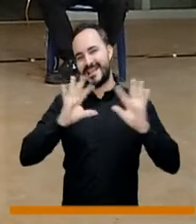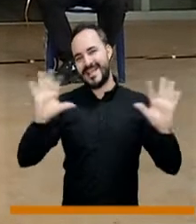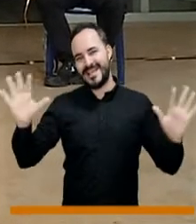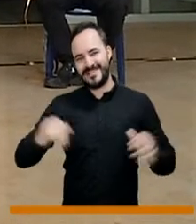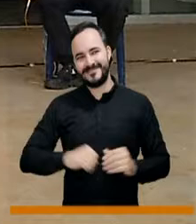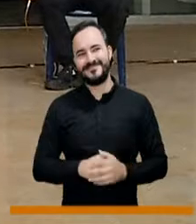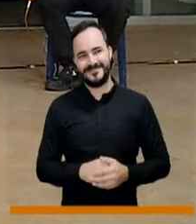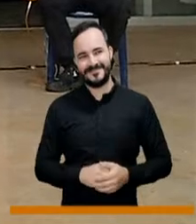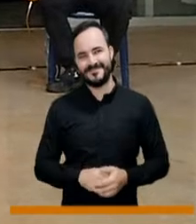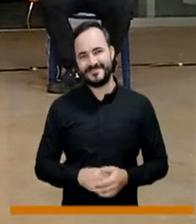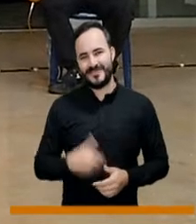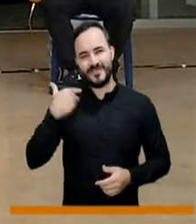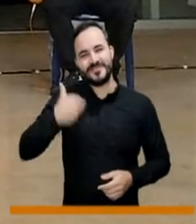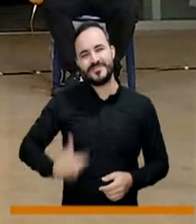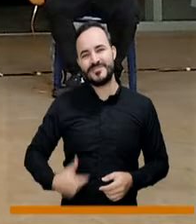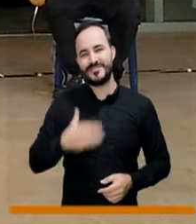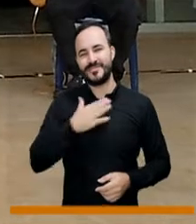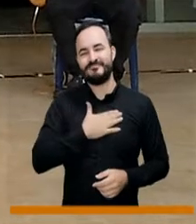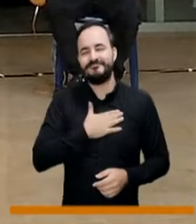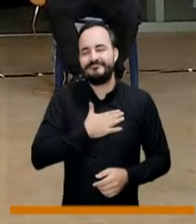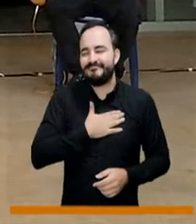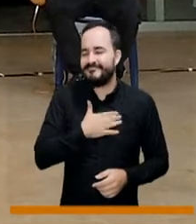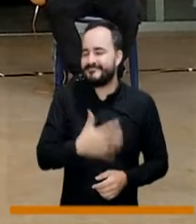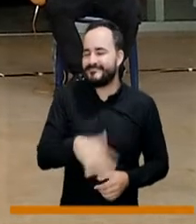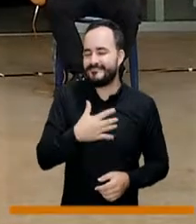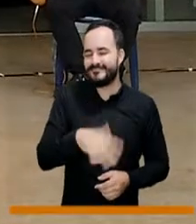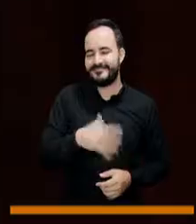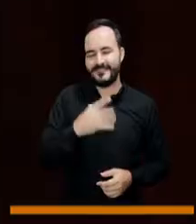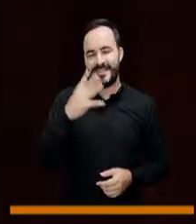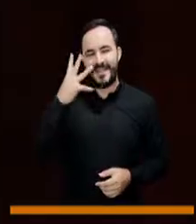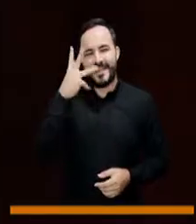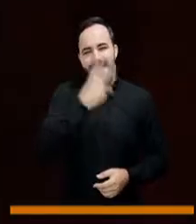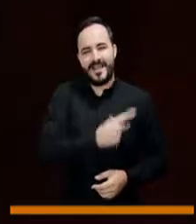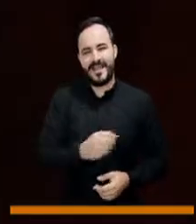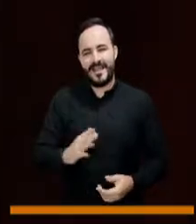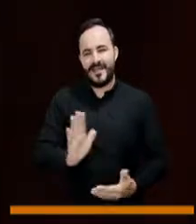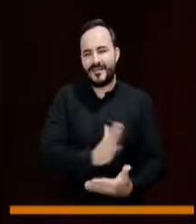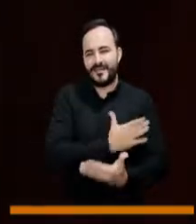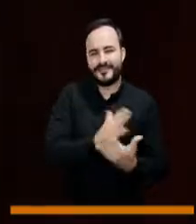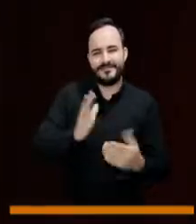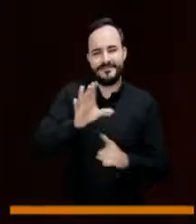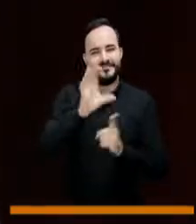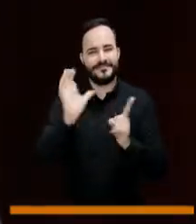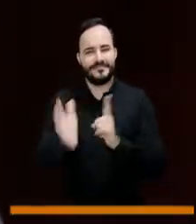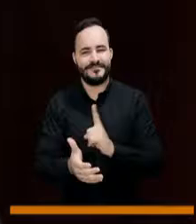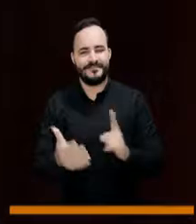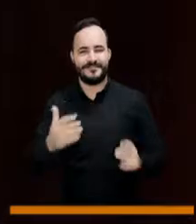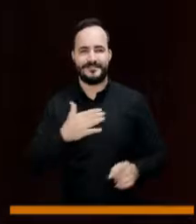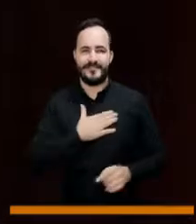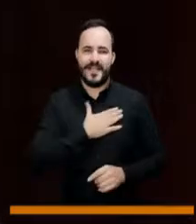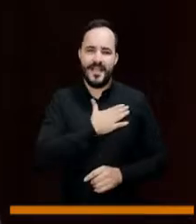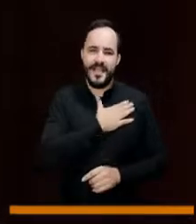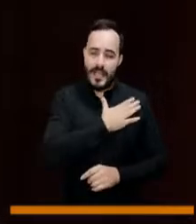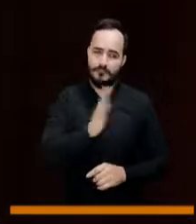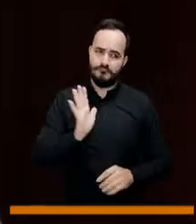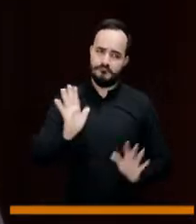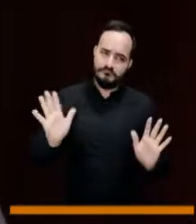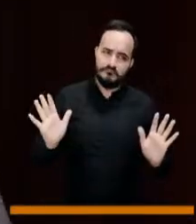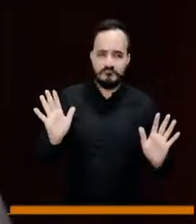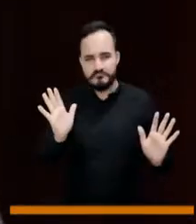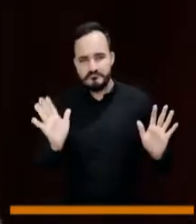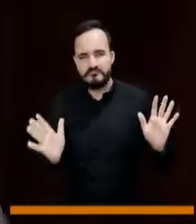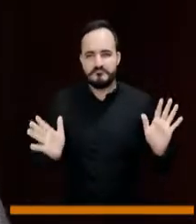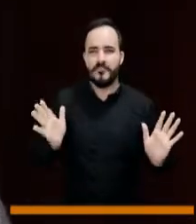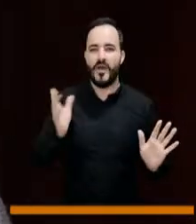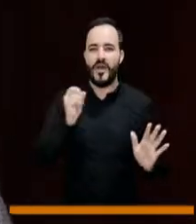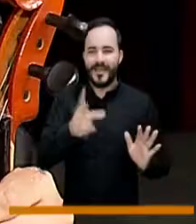en la Comuna 8 han impactado en la participación de los jóvenes y en la construcción de paz. ¿Cómo se puede construir paz desde el arte y la cultura, desde